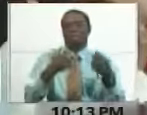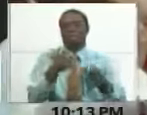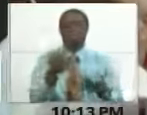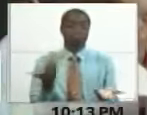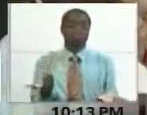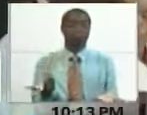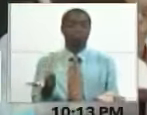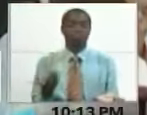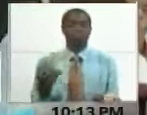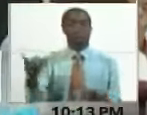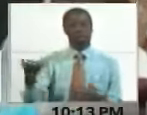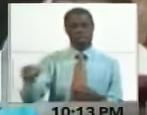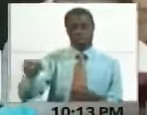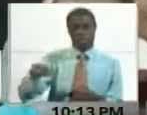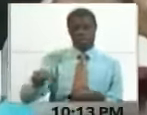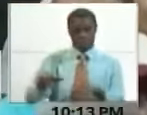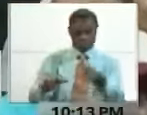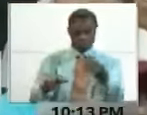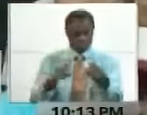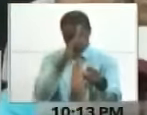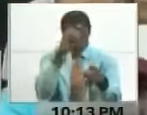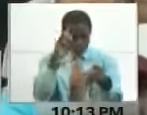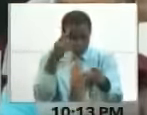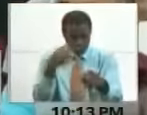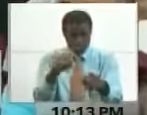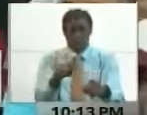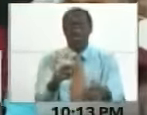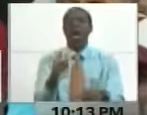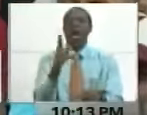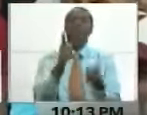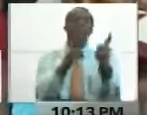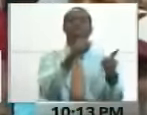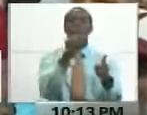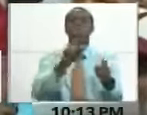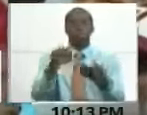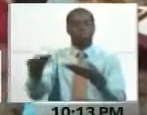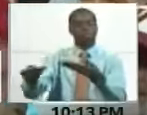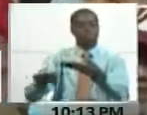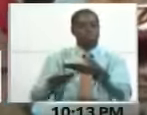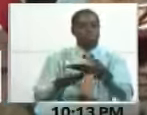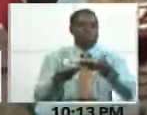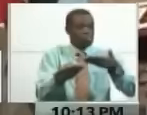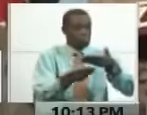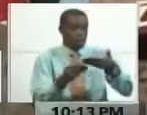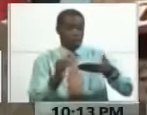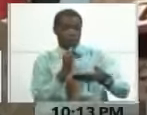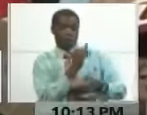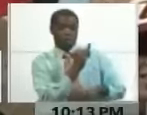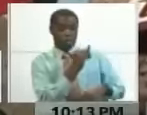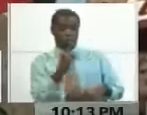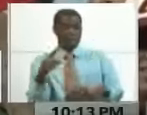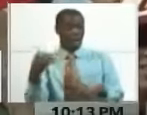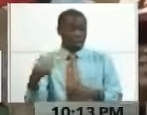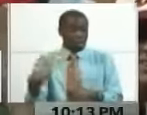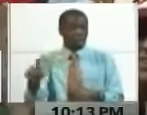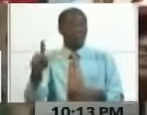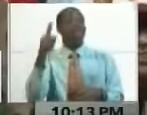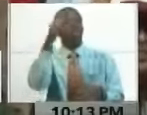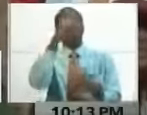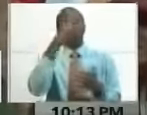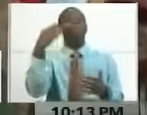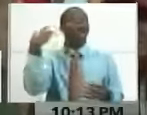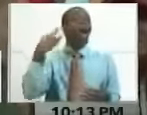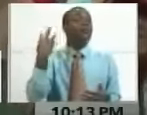Diosdado. Tú debes tener ahí, seguramente algunos patriotas cooperantes te deben haber informado. Andan en Washington haciendo